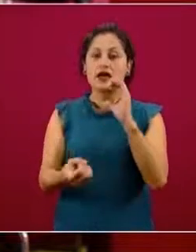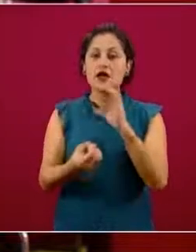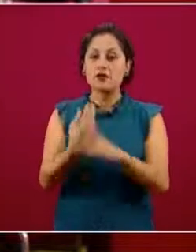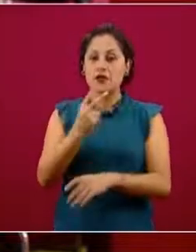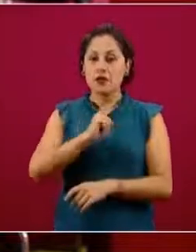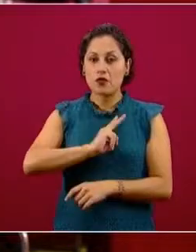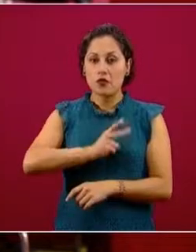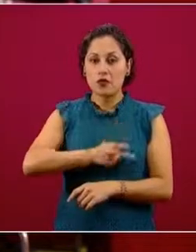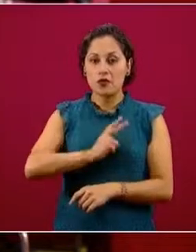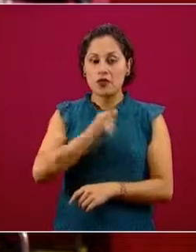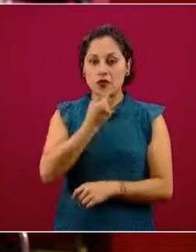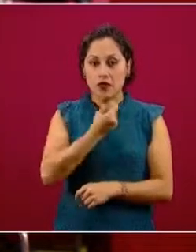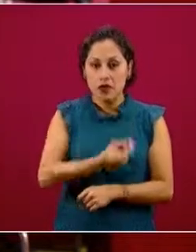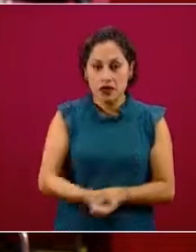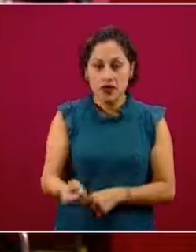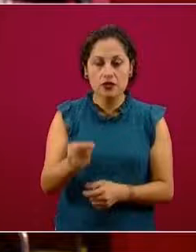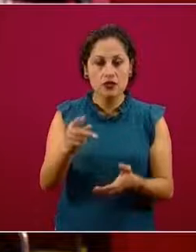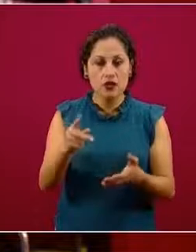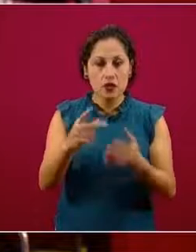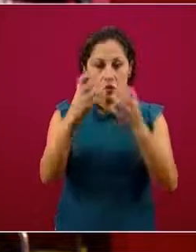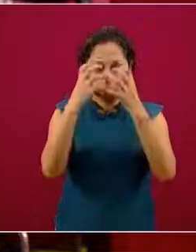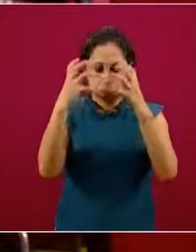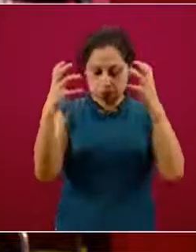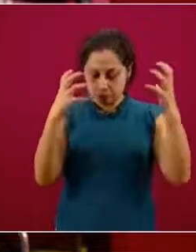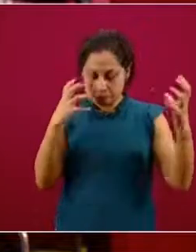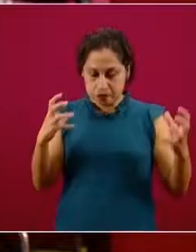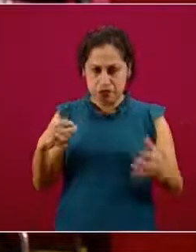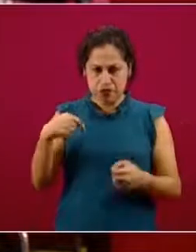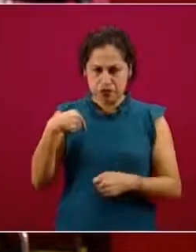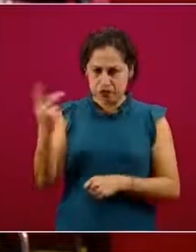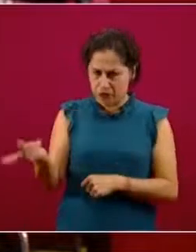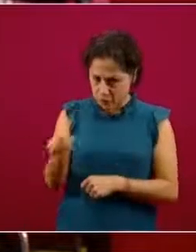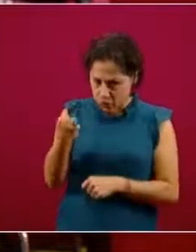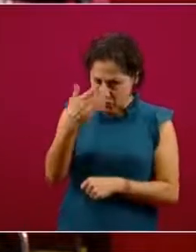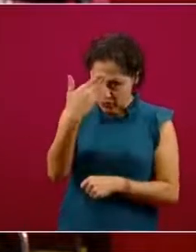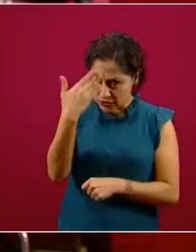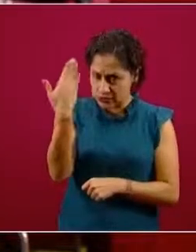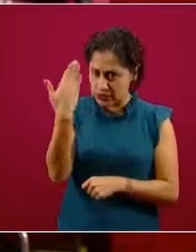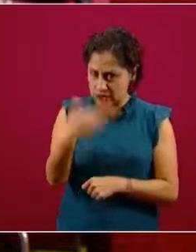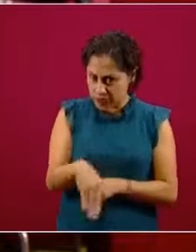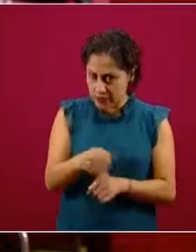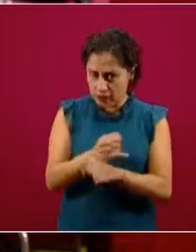niños? Quería saber si tienen alguna información de eso, si